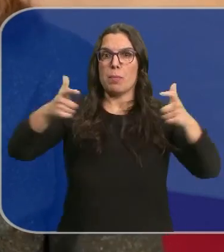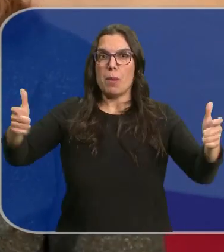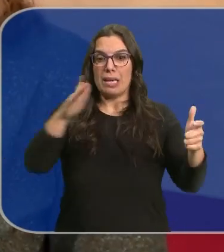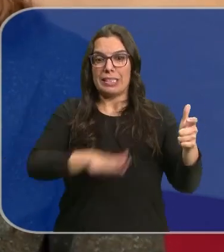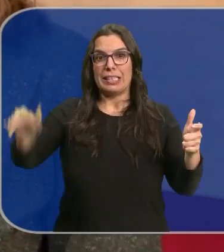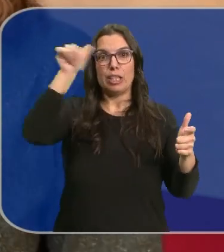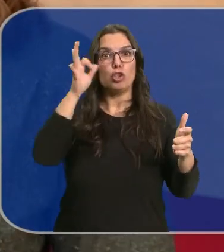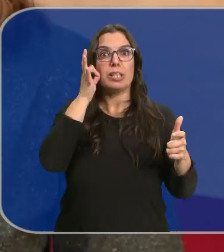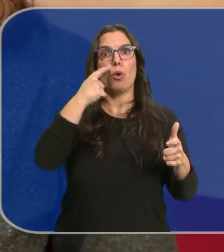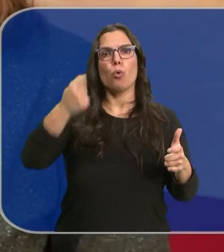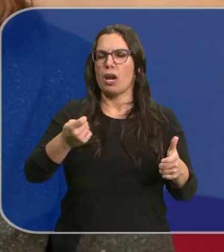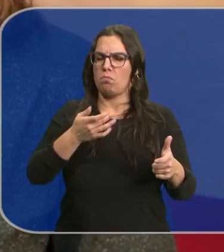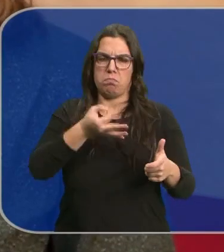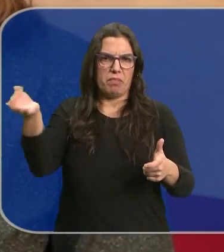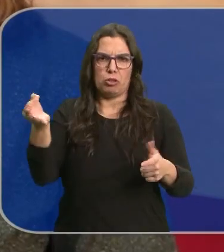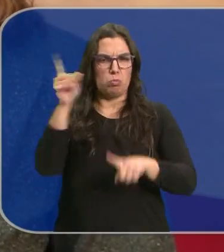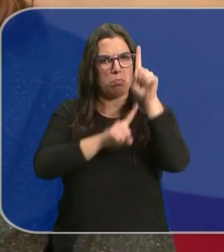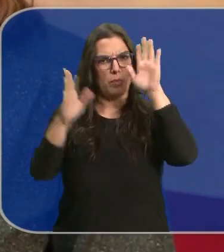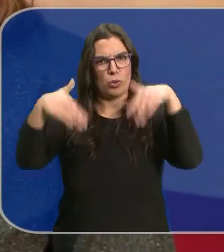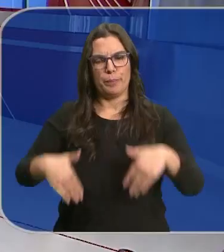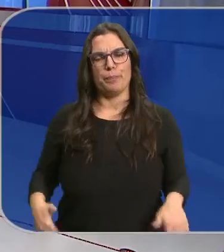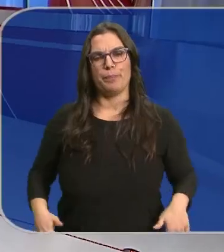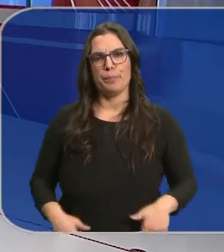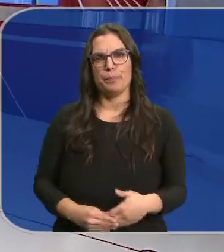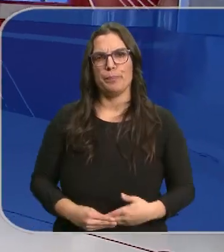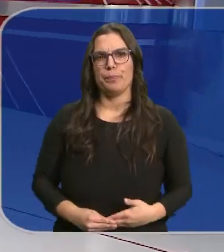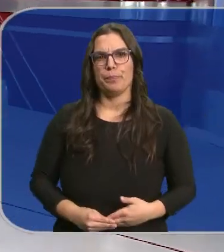más niñas ucranianos, estamos perfectamente preparados para ello.